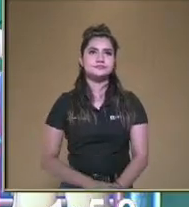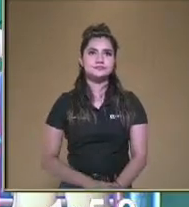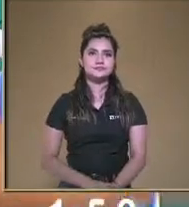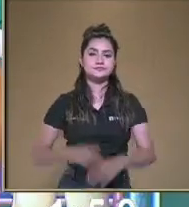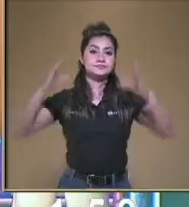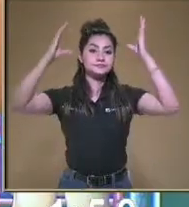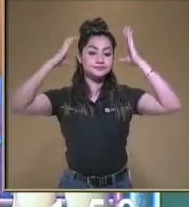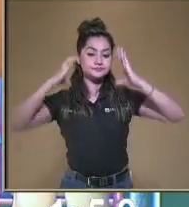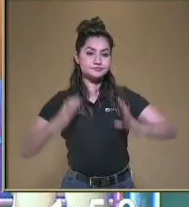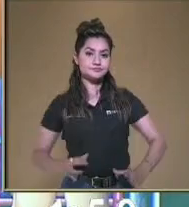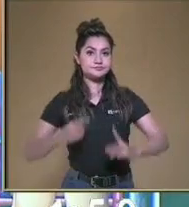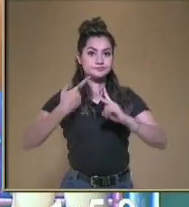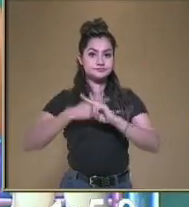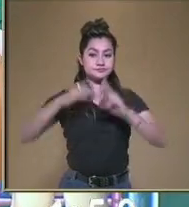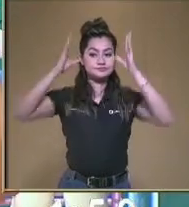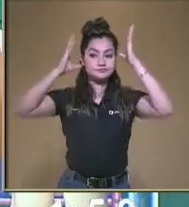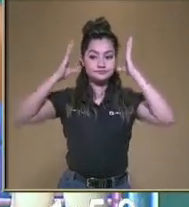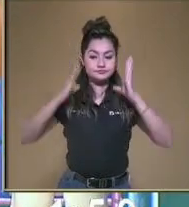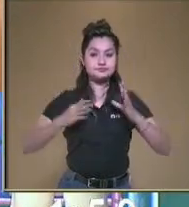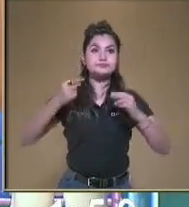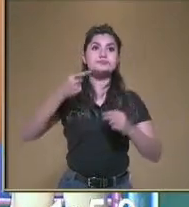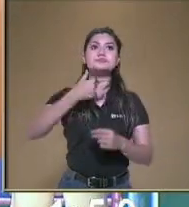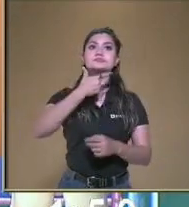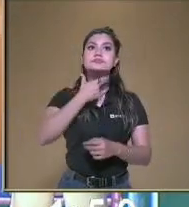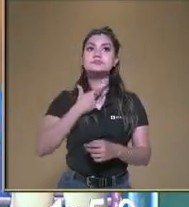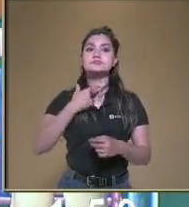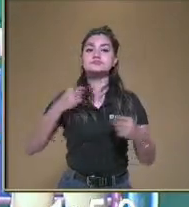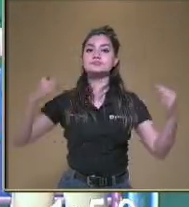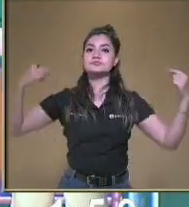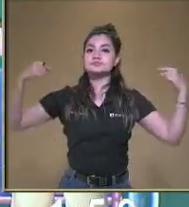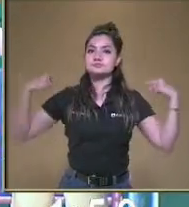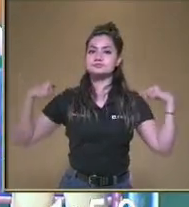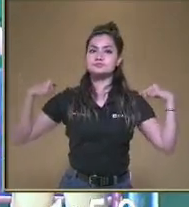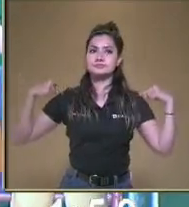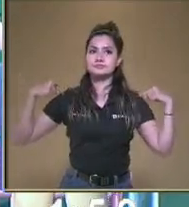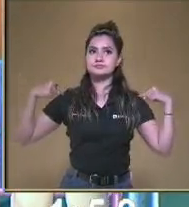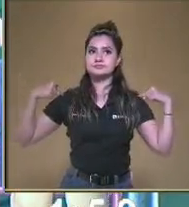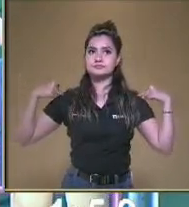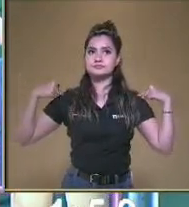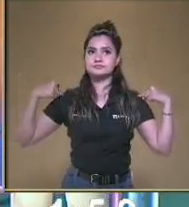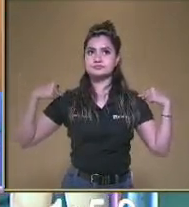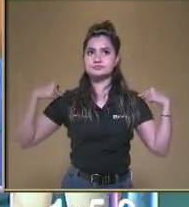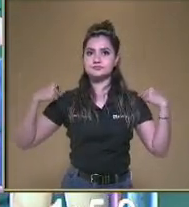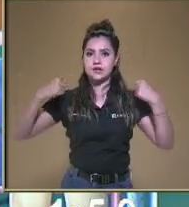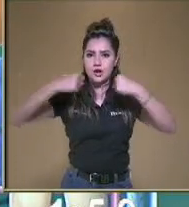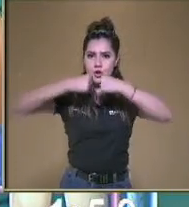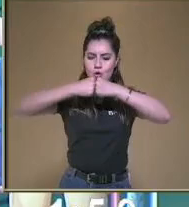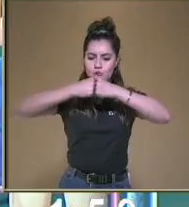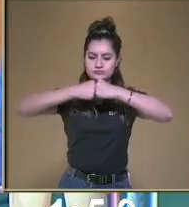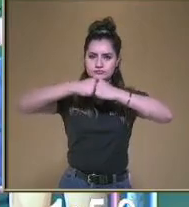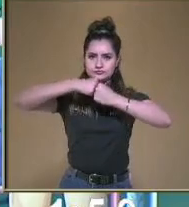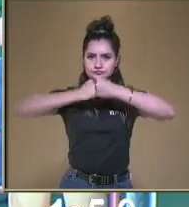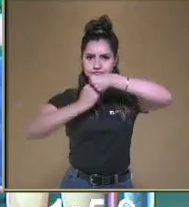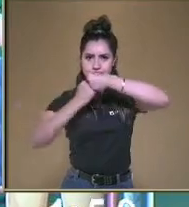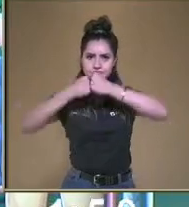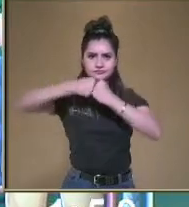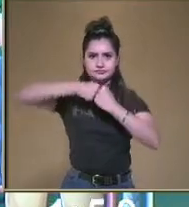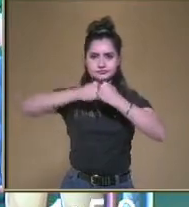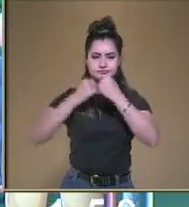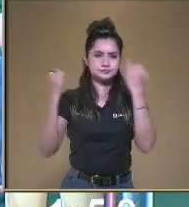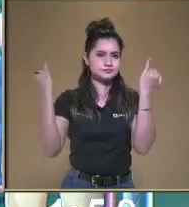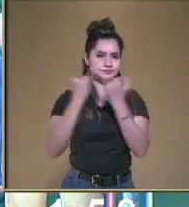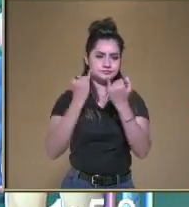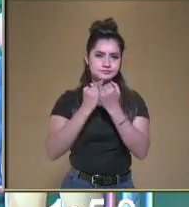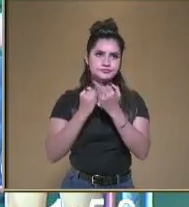hacia abajo. El cuello, los hombros, ¿sí? Los codos, las